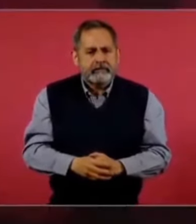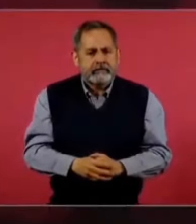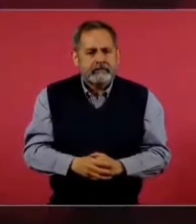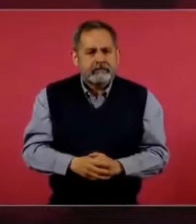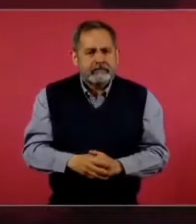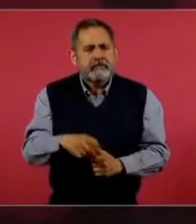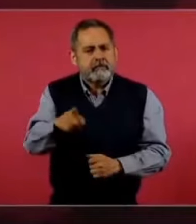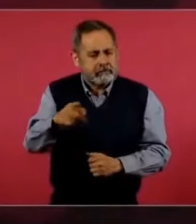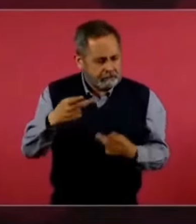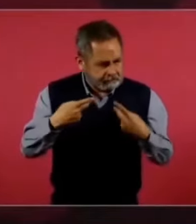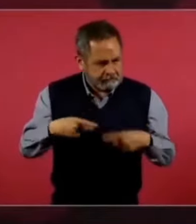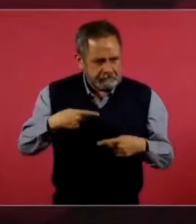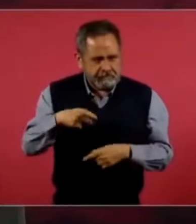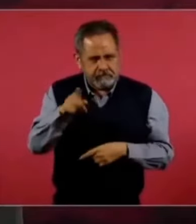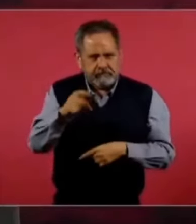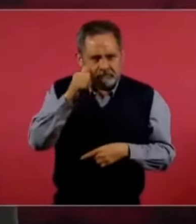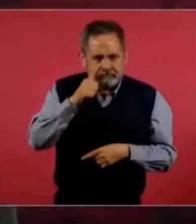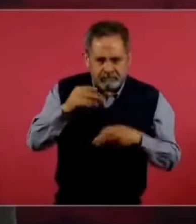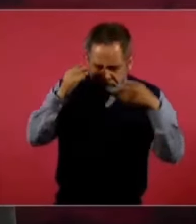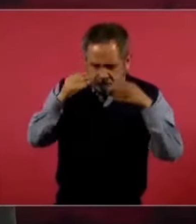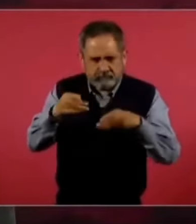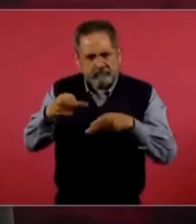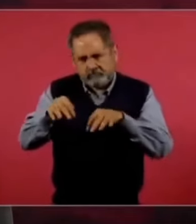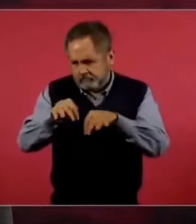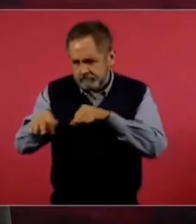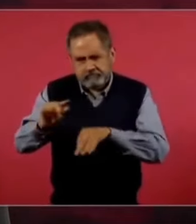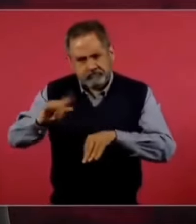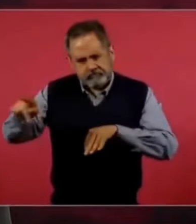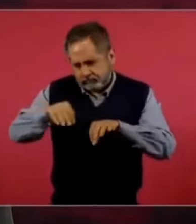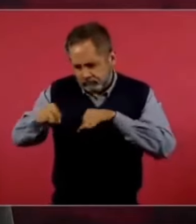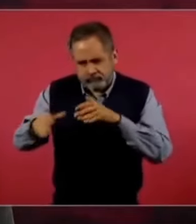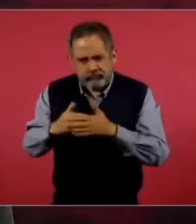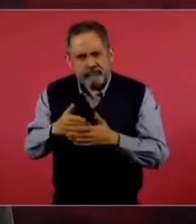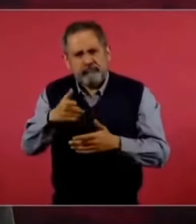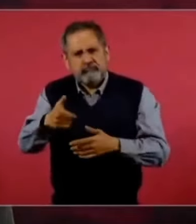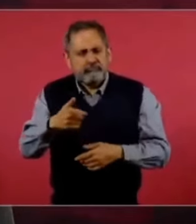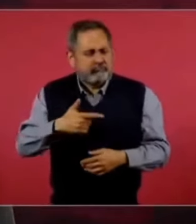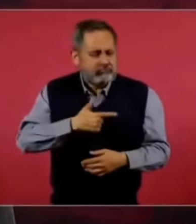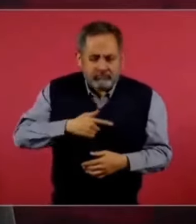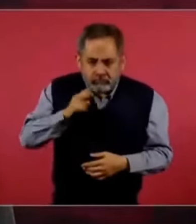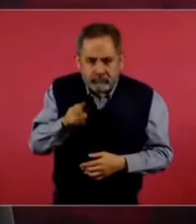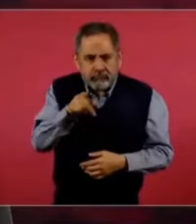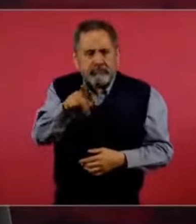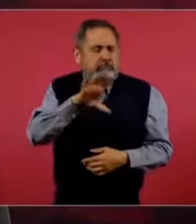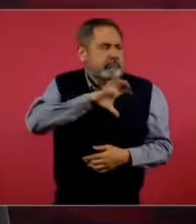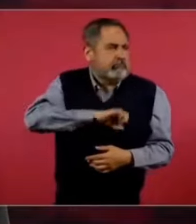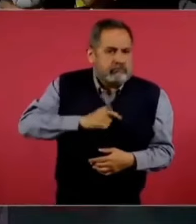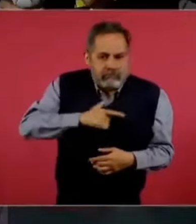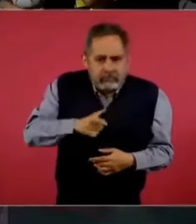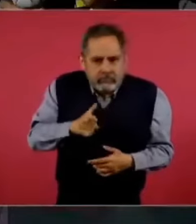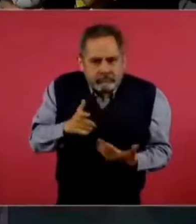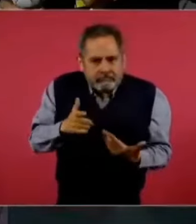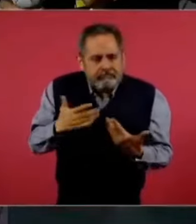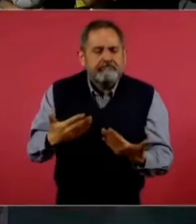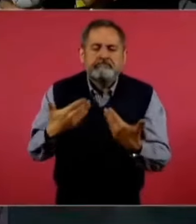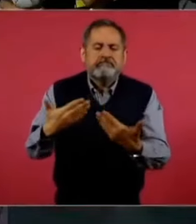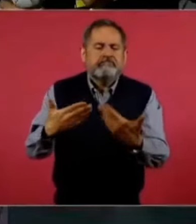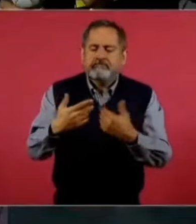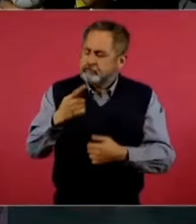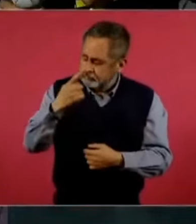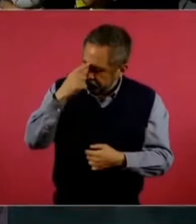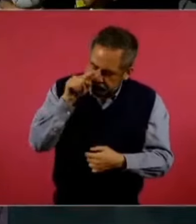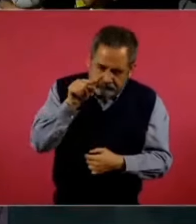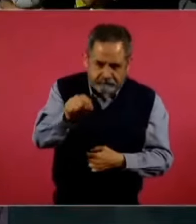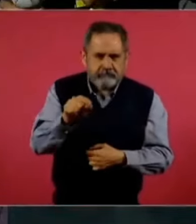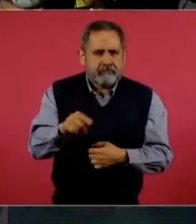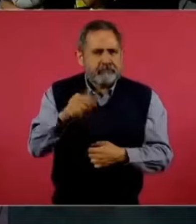un agente que te dedicas a tu profesión, que lo haces con gusto, se ve, ¿sí? Y para todo en la